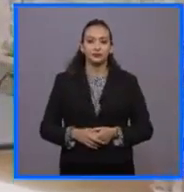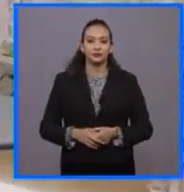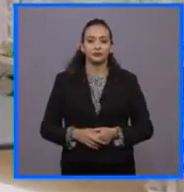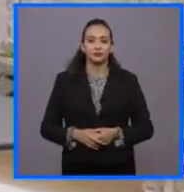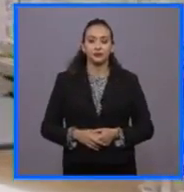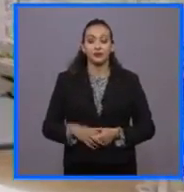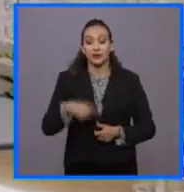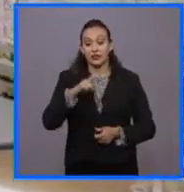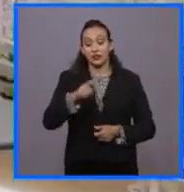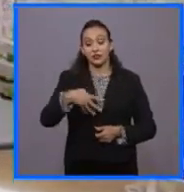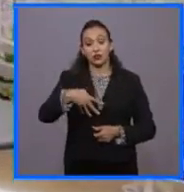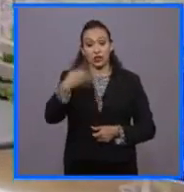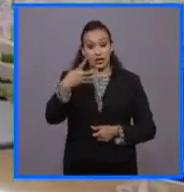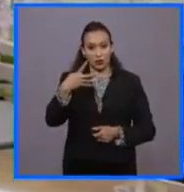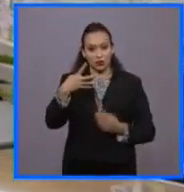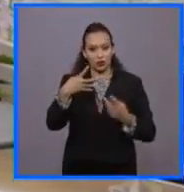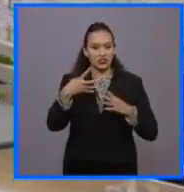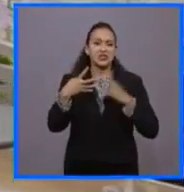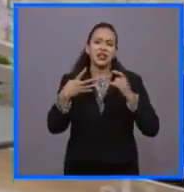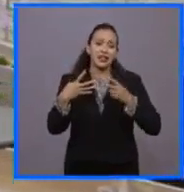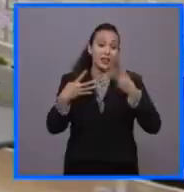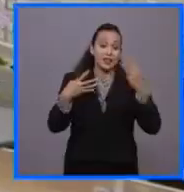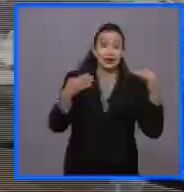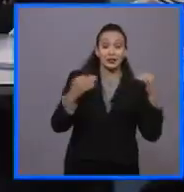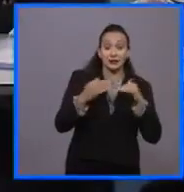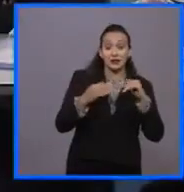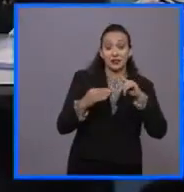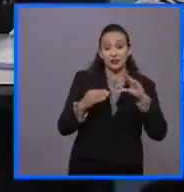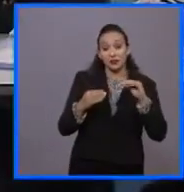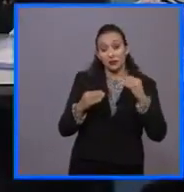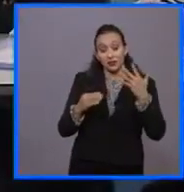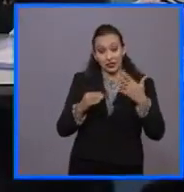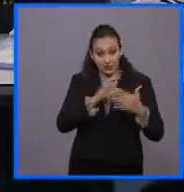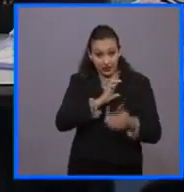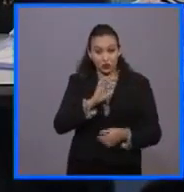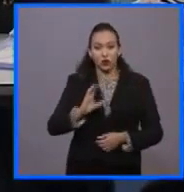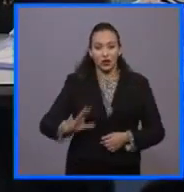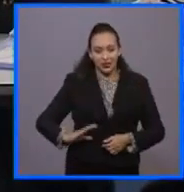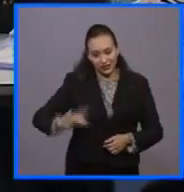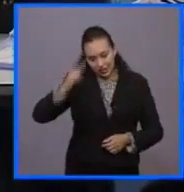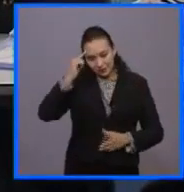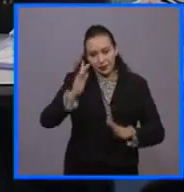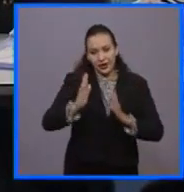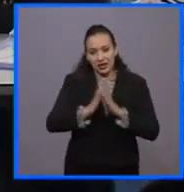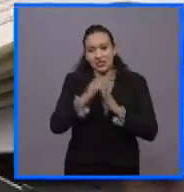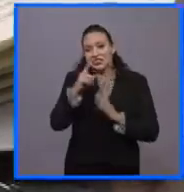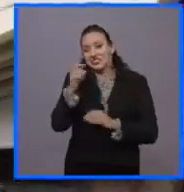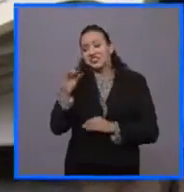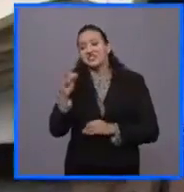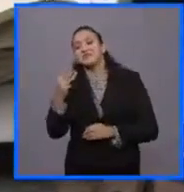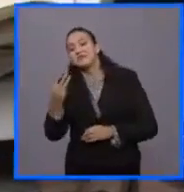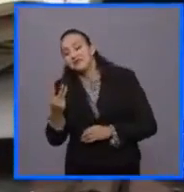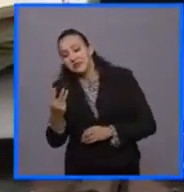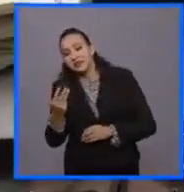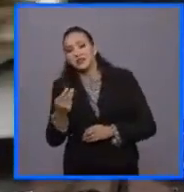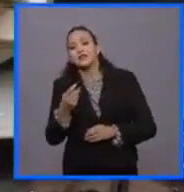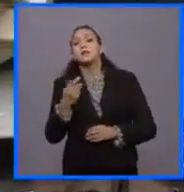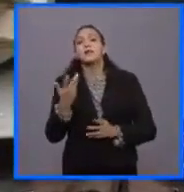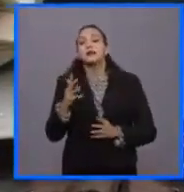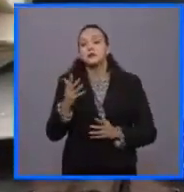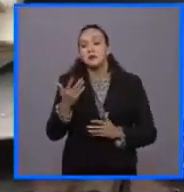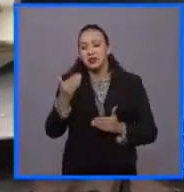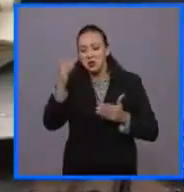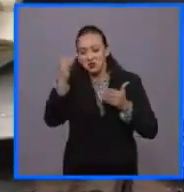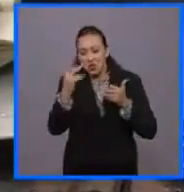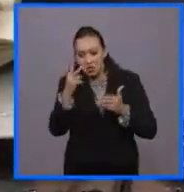Solo 114 de las 3.395 personas candidatas que participaron en la pasada elección judicial, es decir, menos